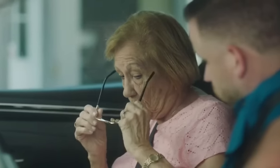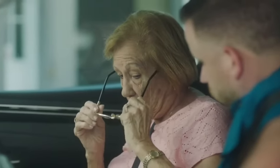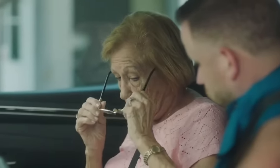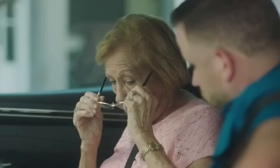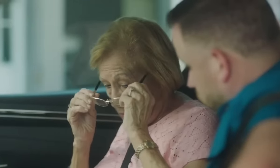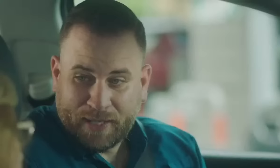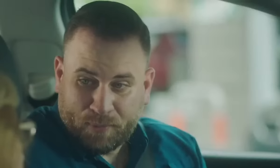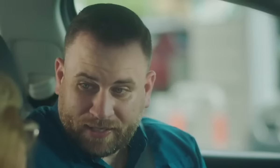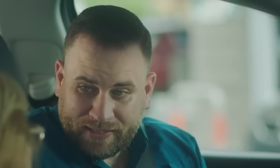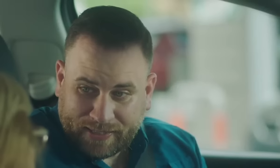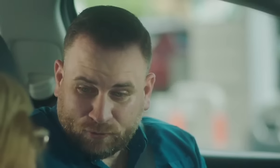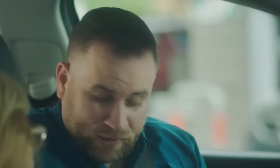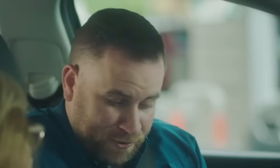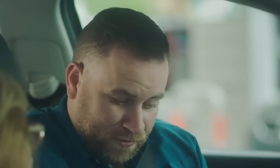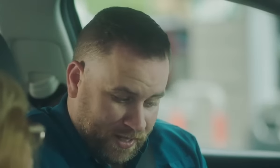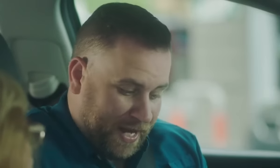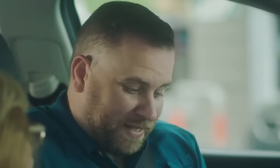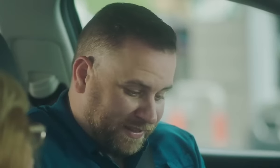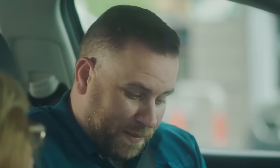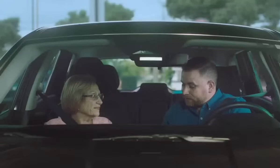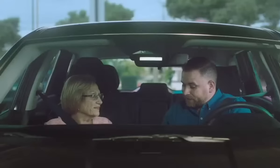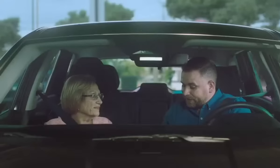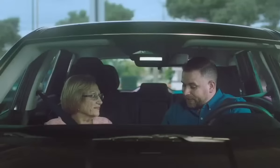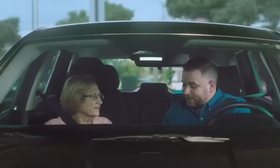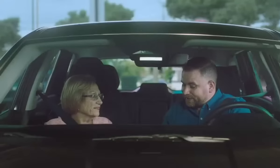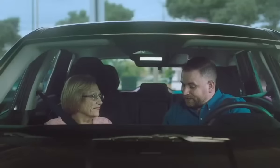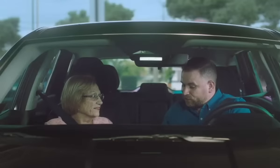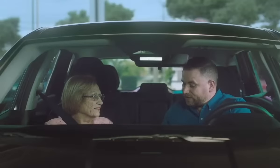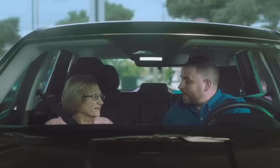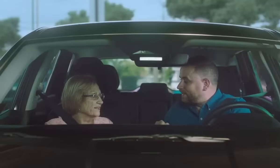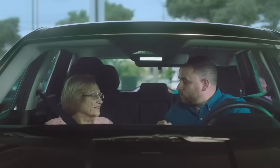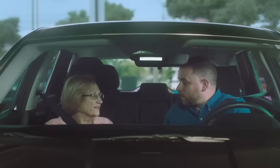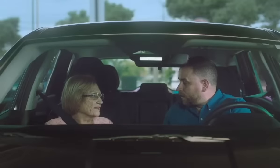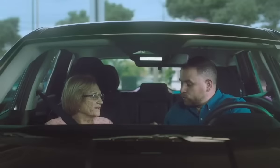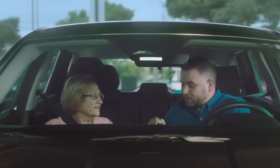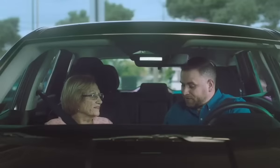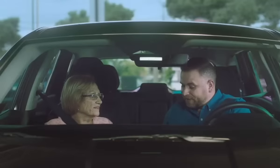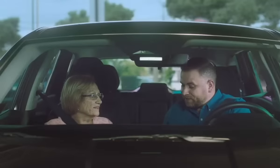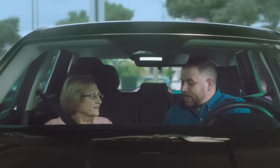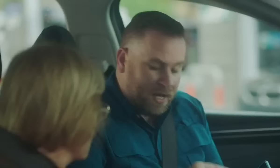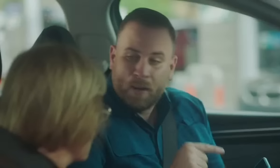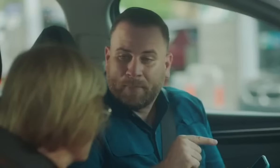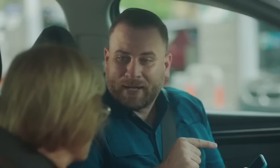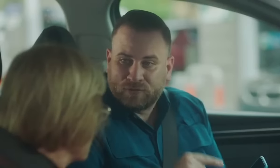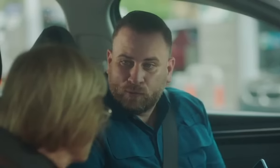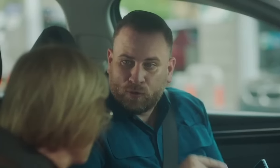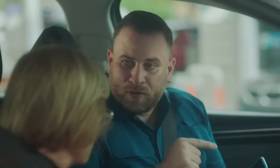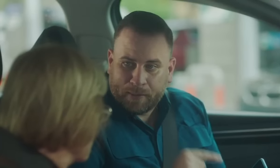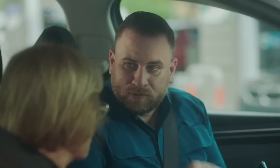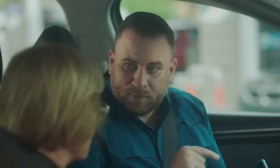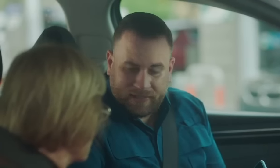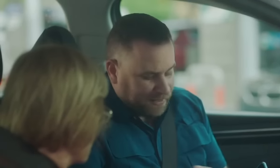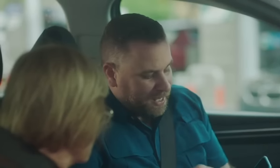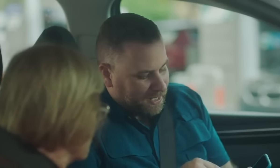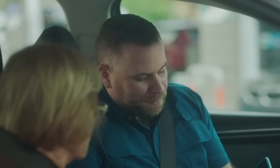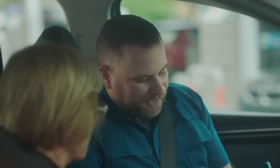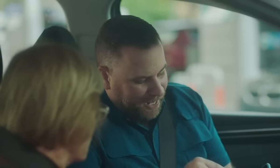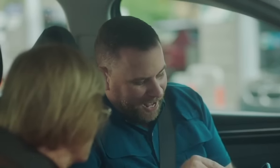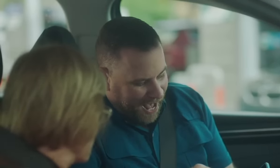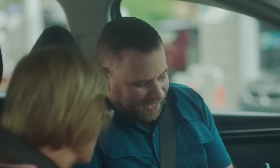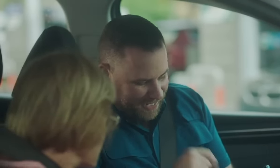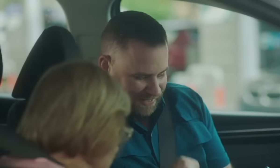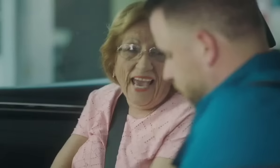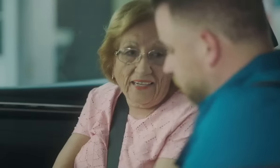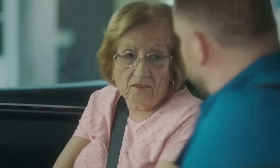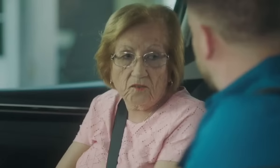espejuelos. Después de registrar tu sello, el sistema te va a indicar que selecciones a la aseguradora de tu preferencia para tu seguro de responsabilidad y